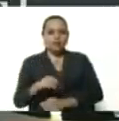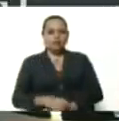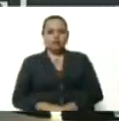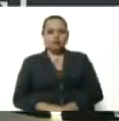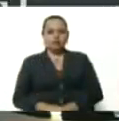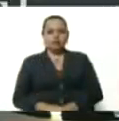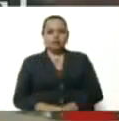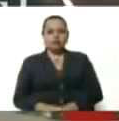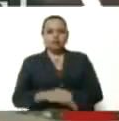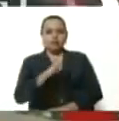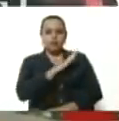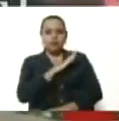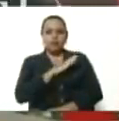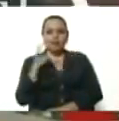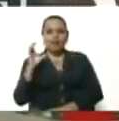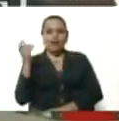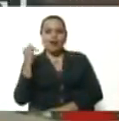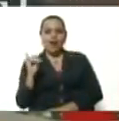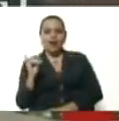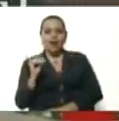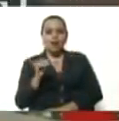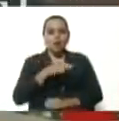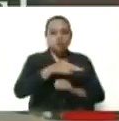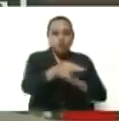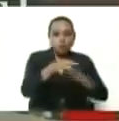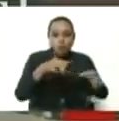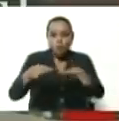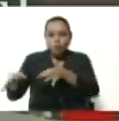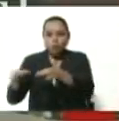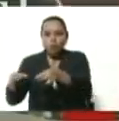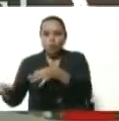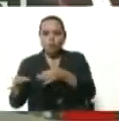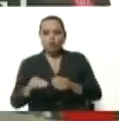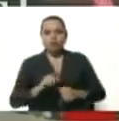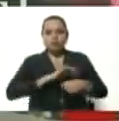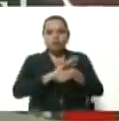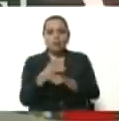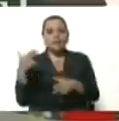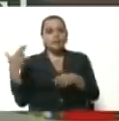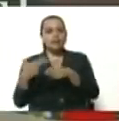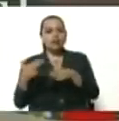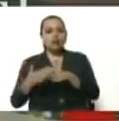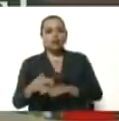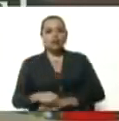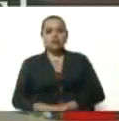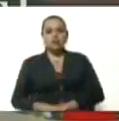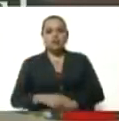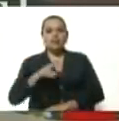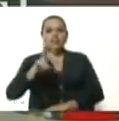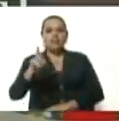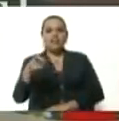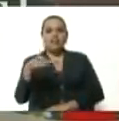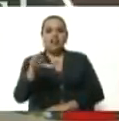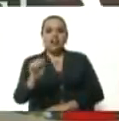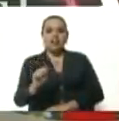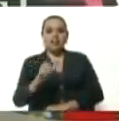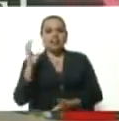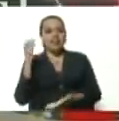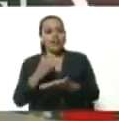Ahí tenemos, en Caracas está regadito el virus, está regadito. Peligroso, en La Vega, en